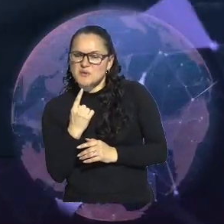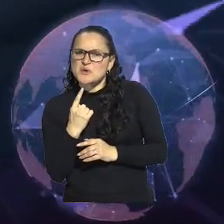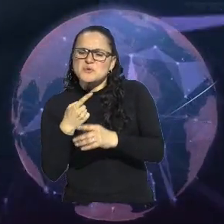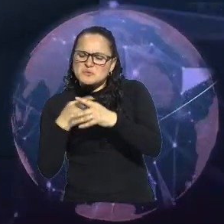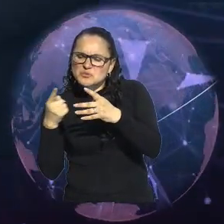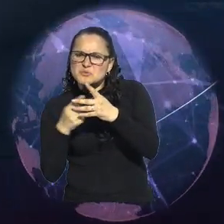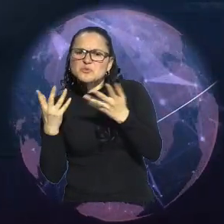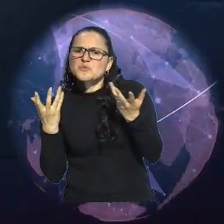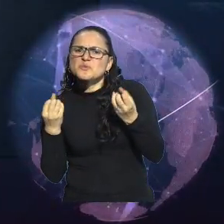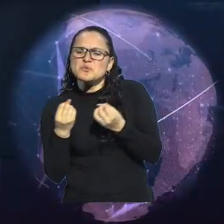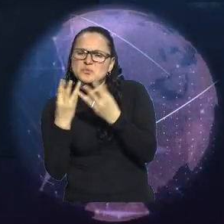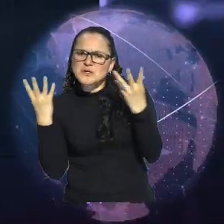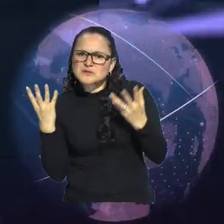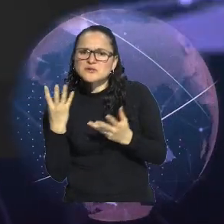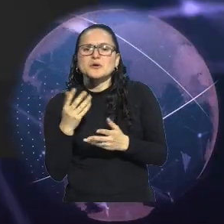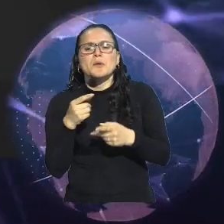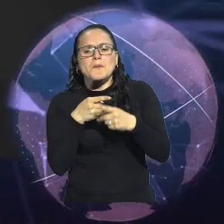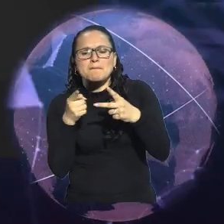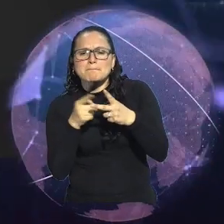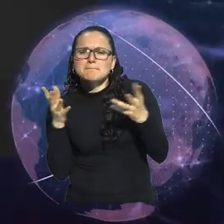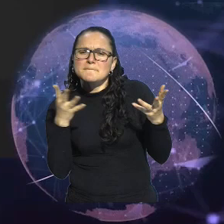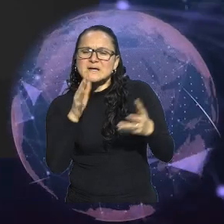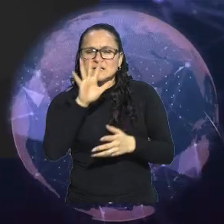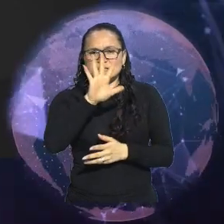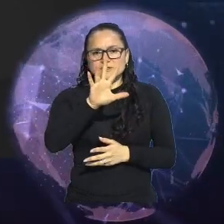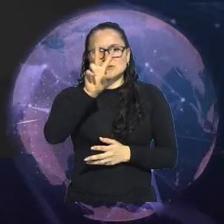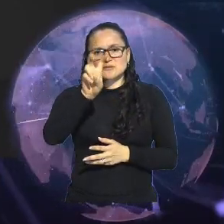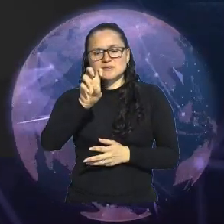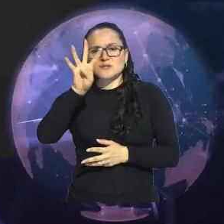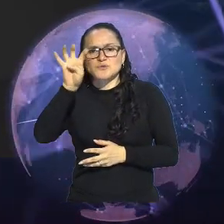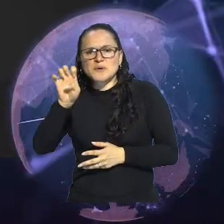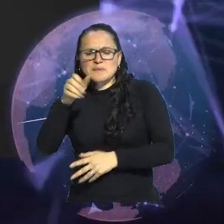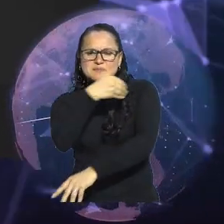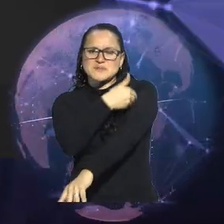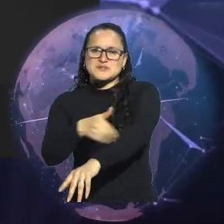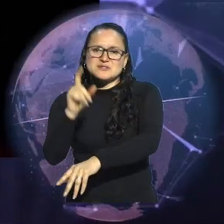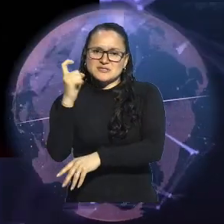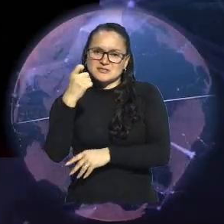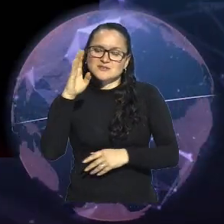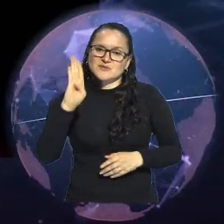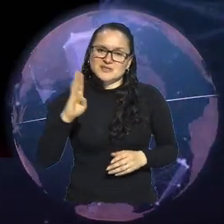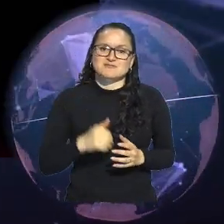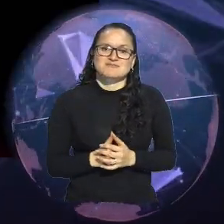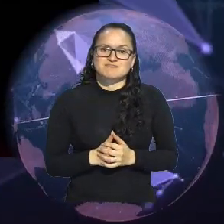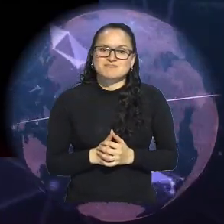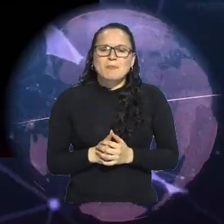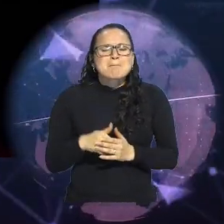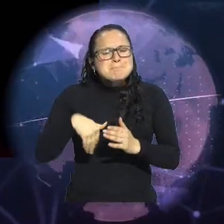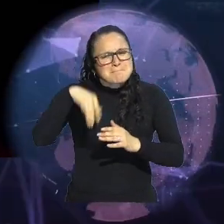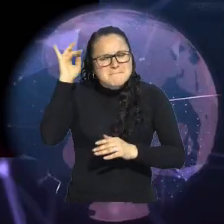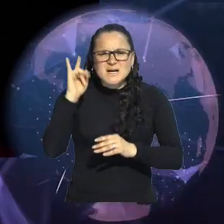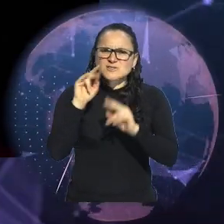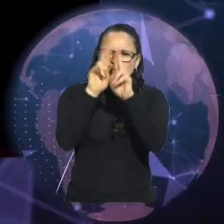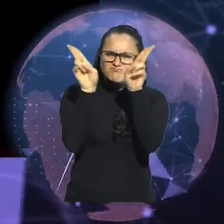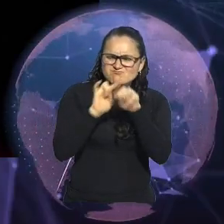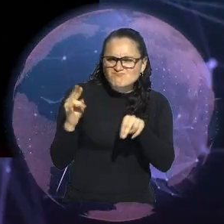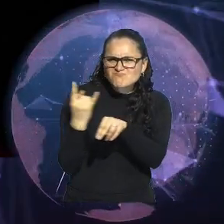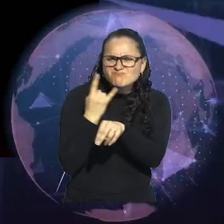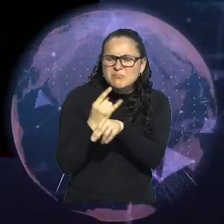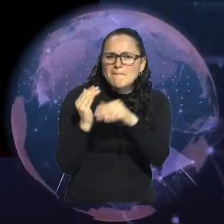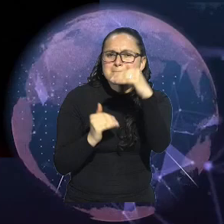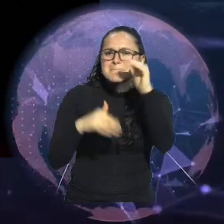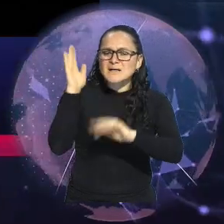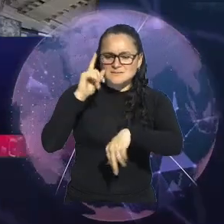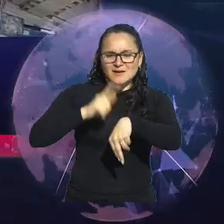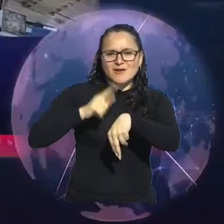promedio semanal de 579 millones de gb la franja de mayor consumo sigue ubicándose entre las